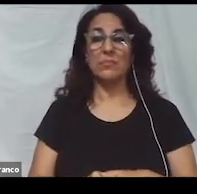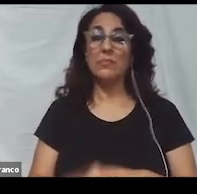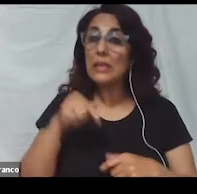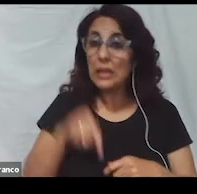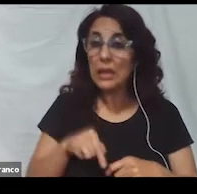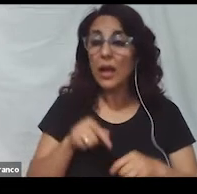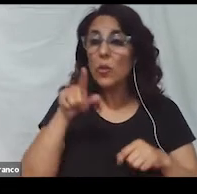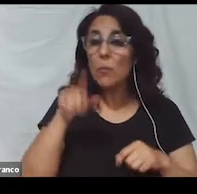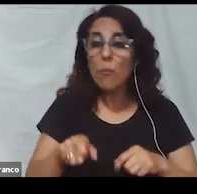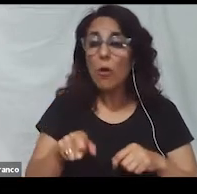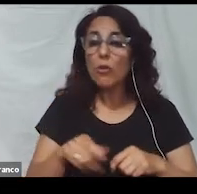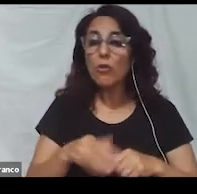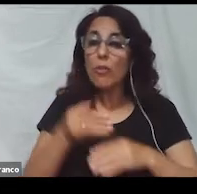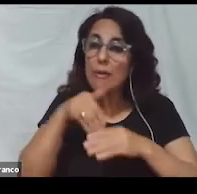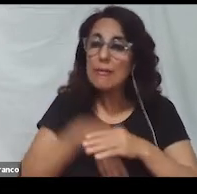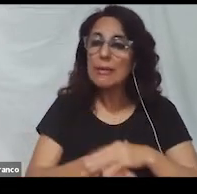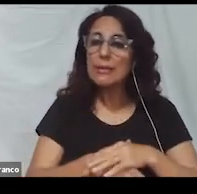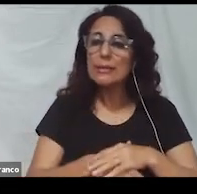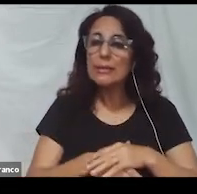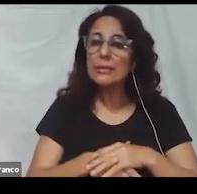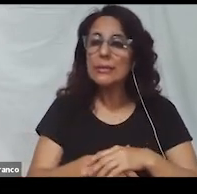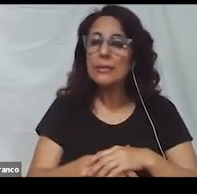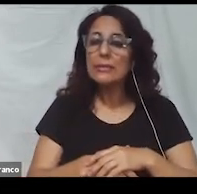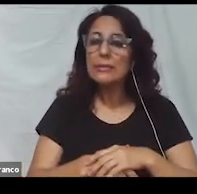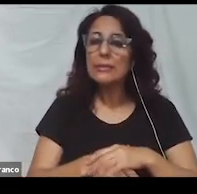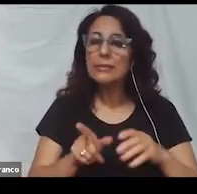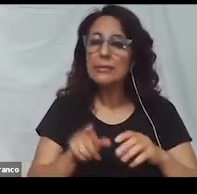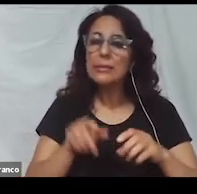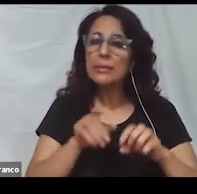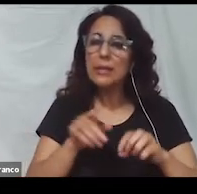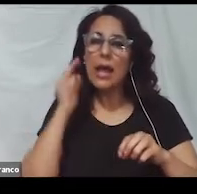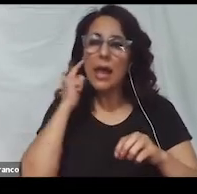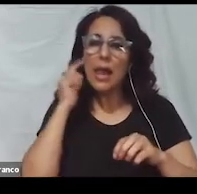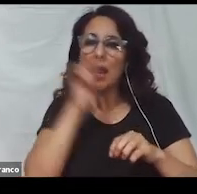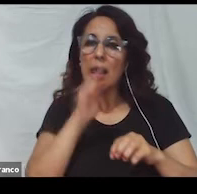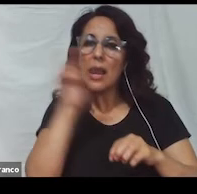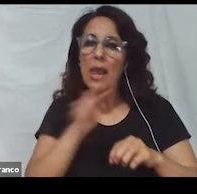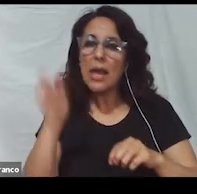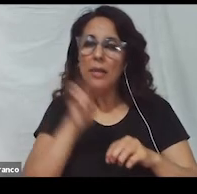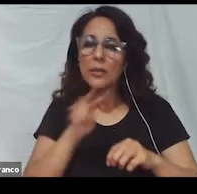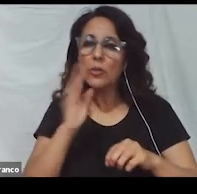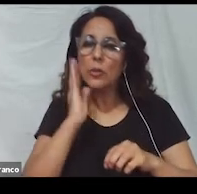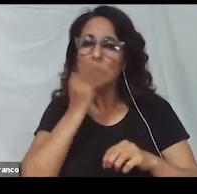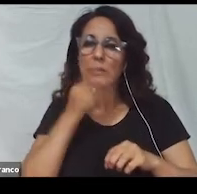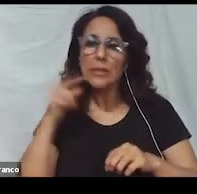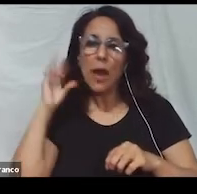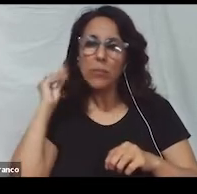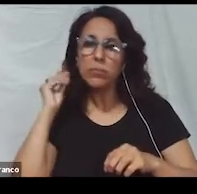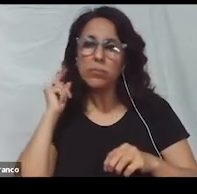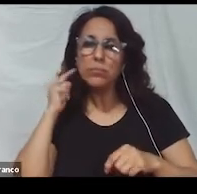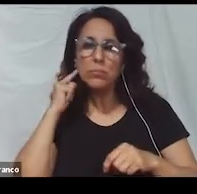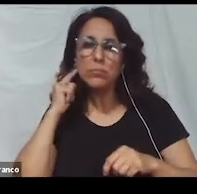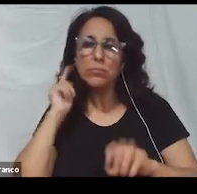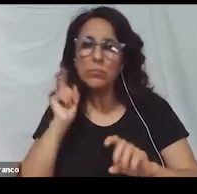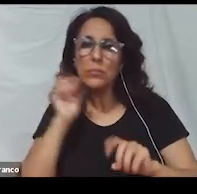Y que estos botones internamente, por ejemplo, yo los presiono con mi lector de pantalla porque mi lector de pantalla sí los va a detectar y sí los va